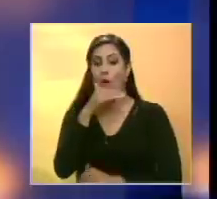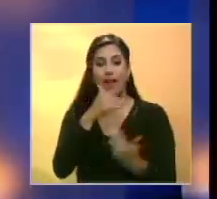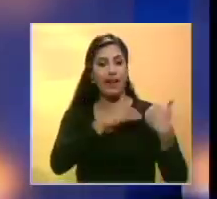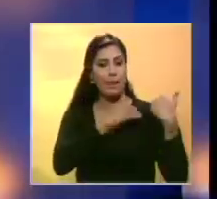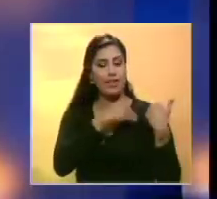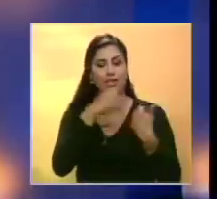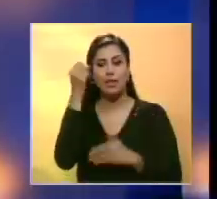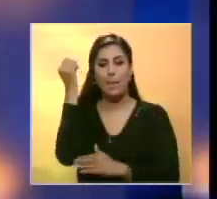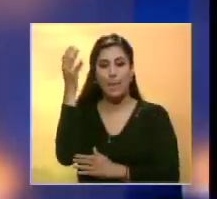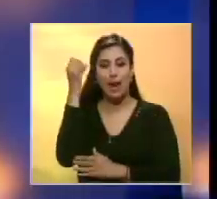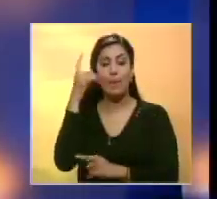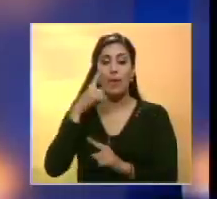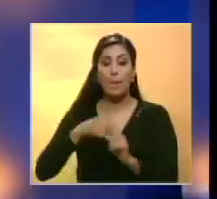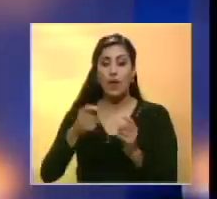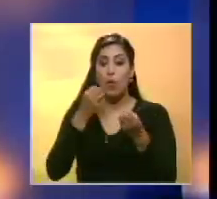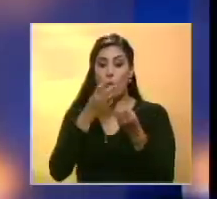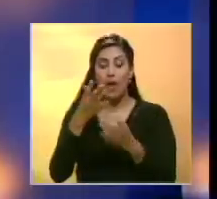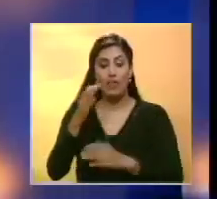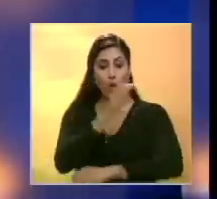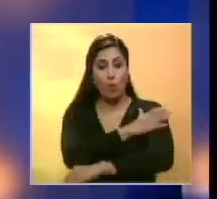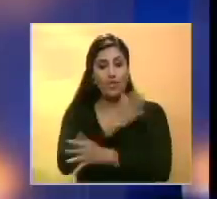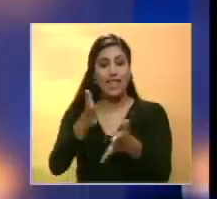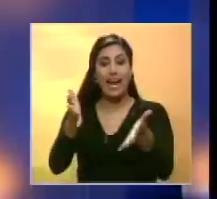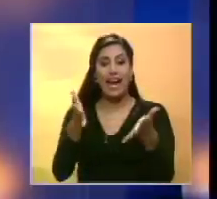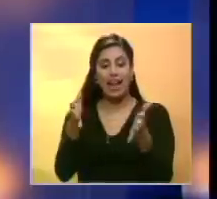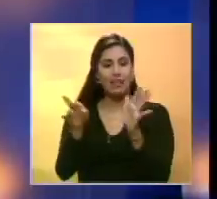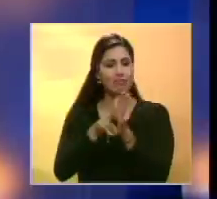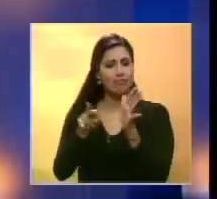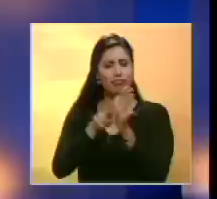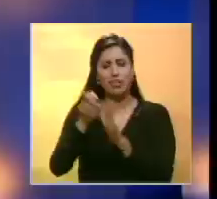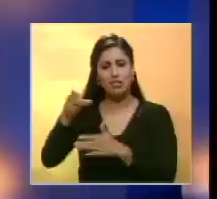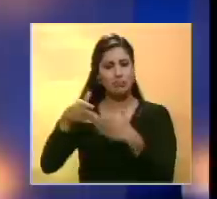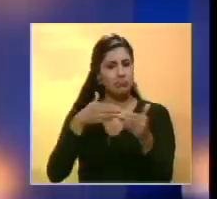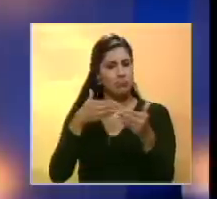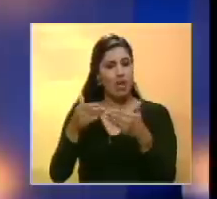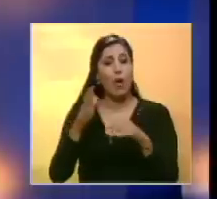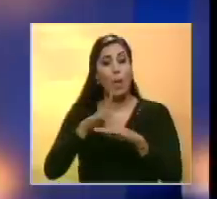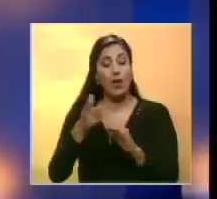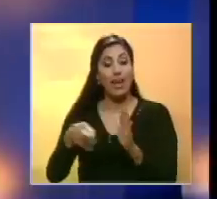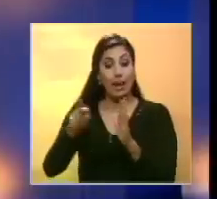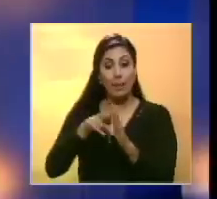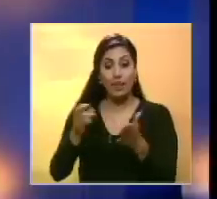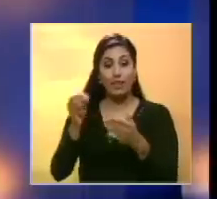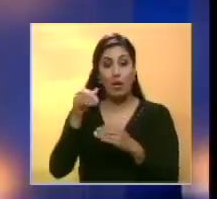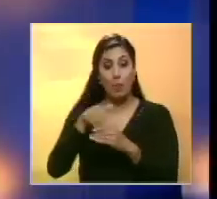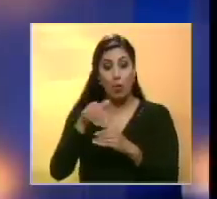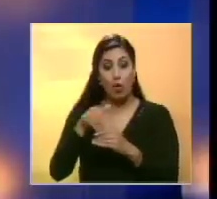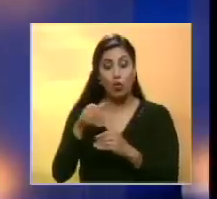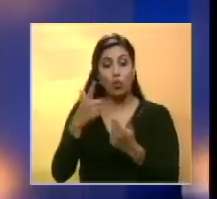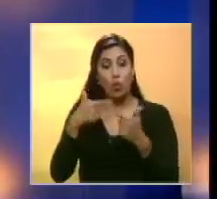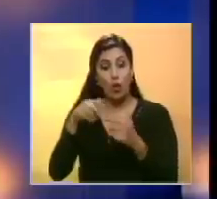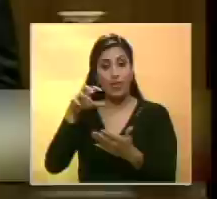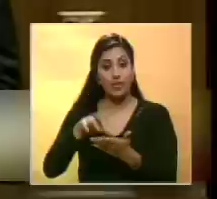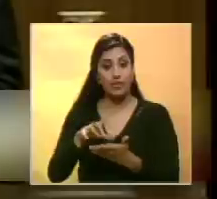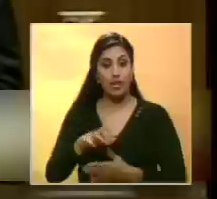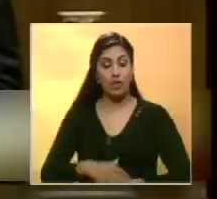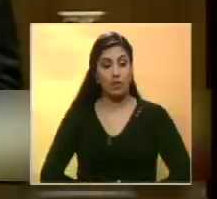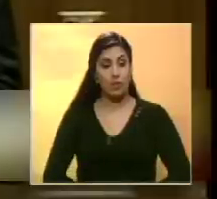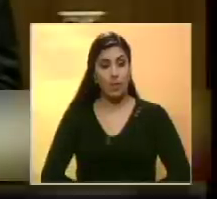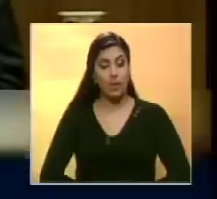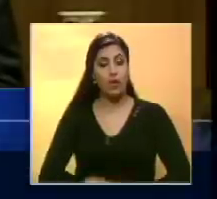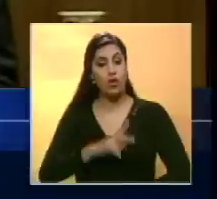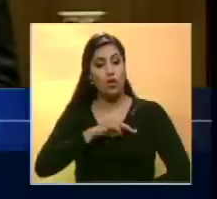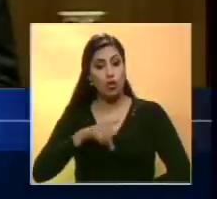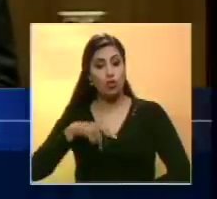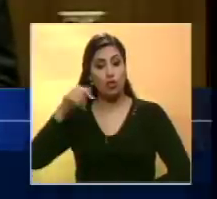representación parlamentaria. Aseguró que la oposición ganará las veces que sean necesarias de repetir las elecciones en el estado.